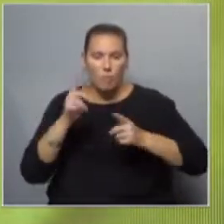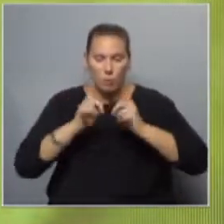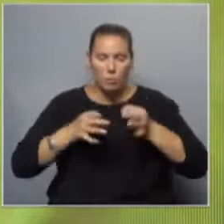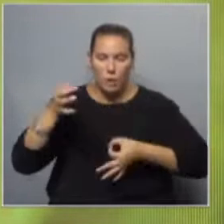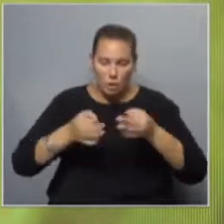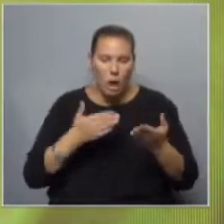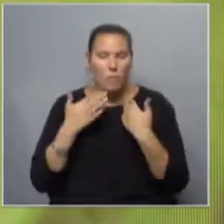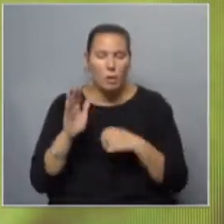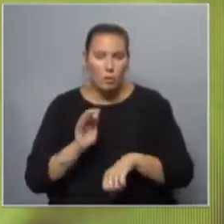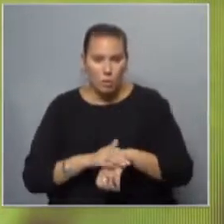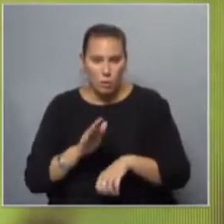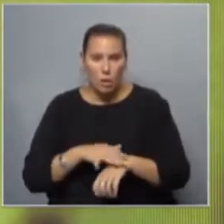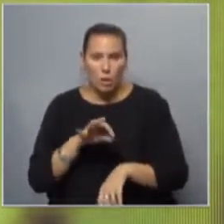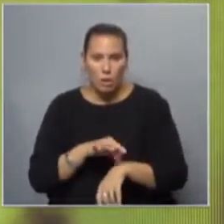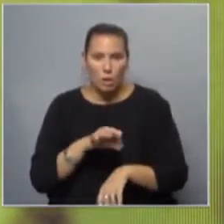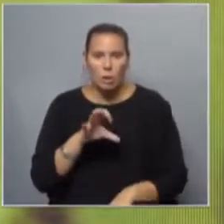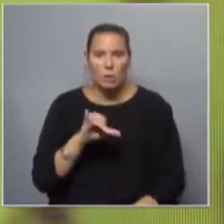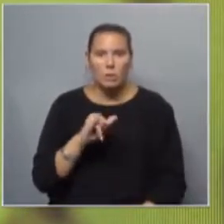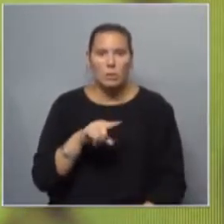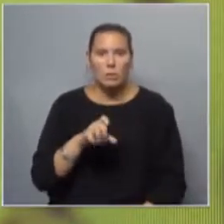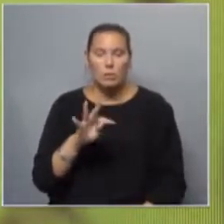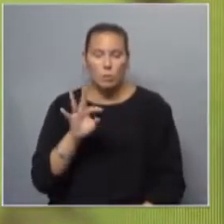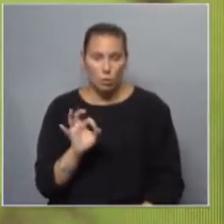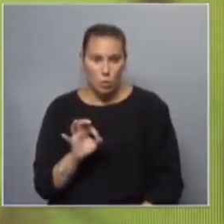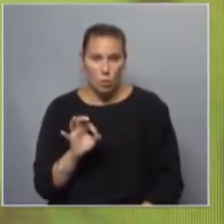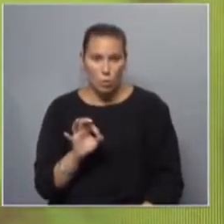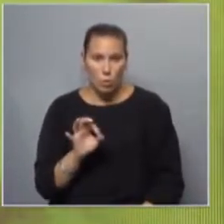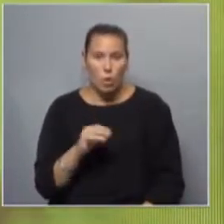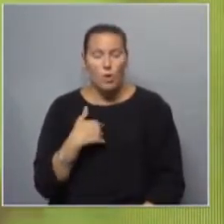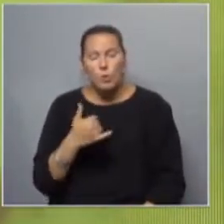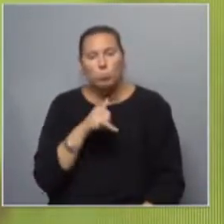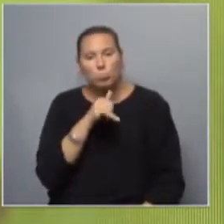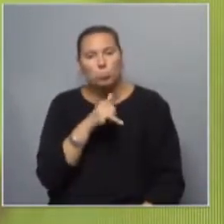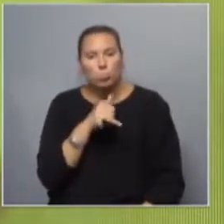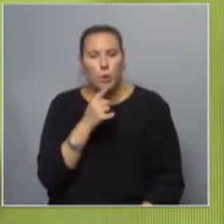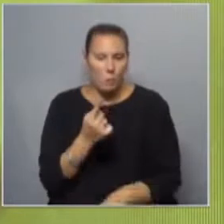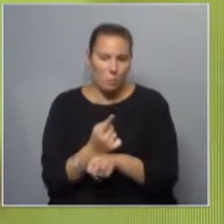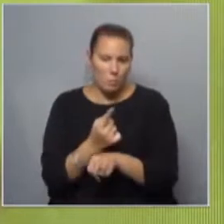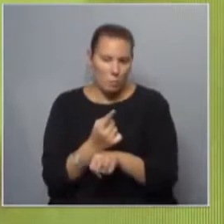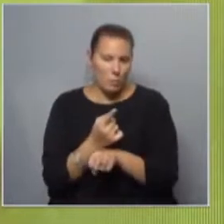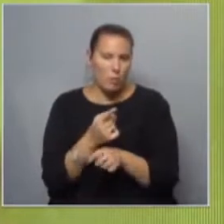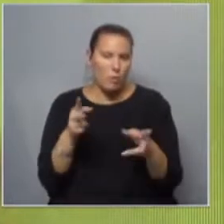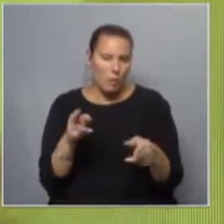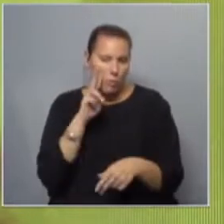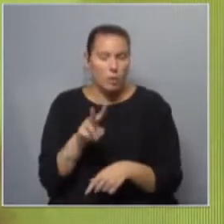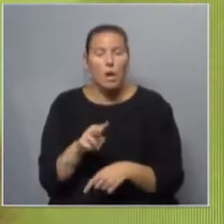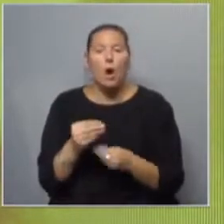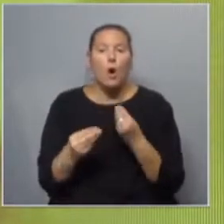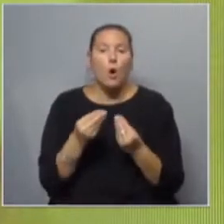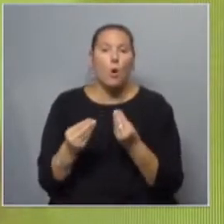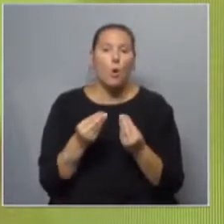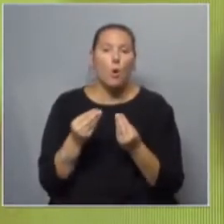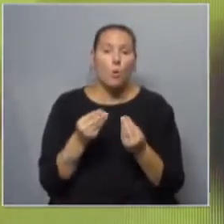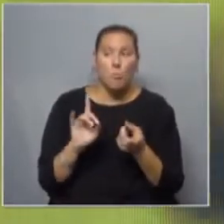su responsable, la doctora Alexandra Sixto. Y bueno, ella nos cuenta ahora en la primera parte del informe cómo es